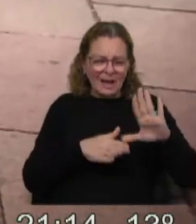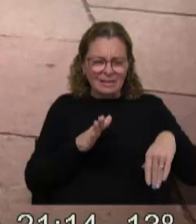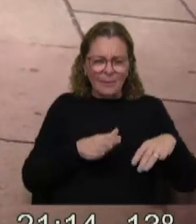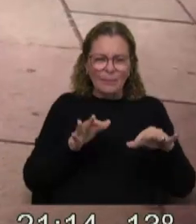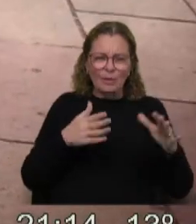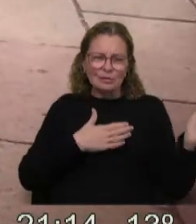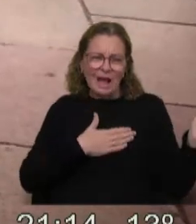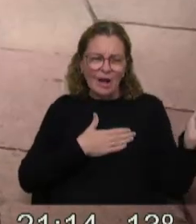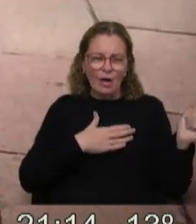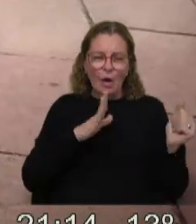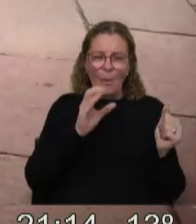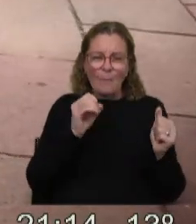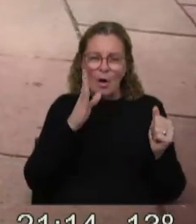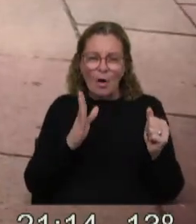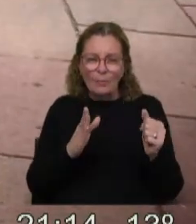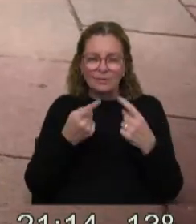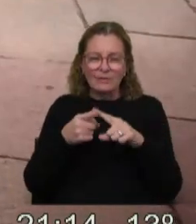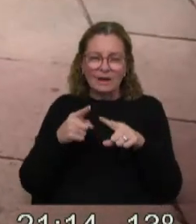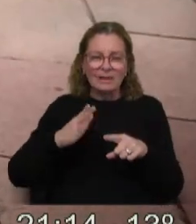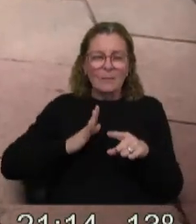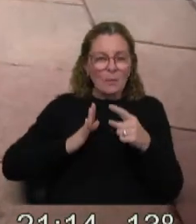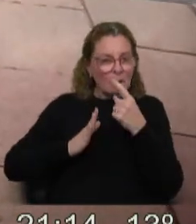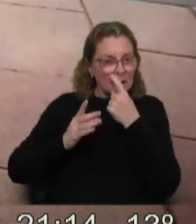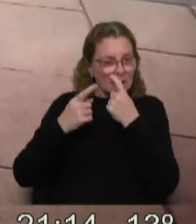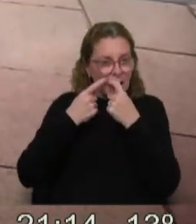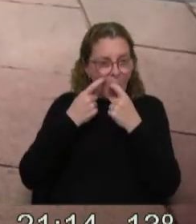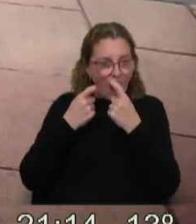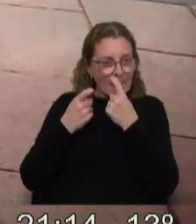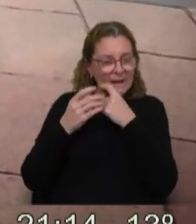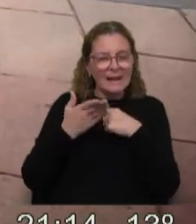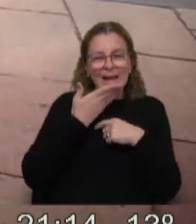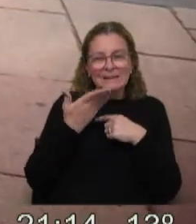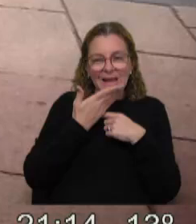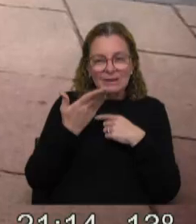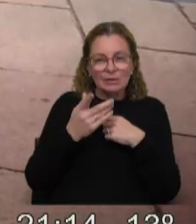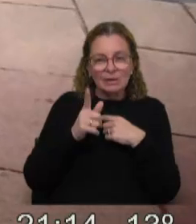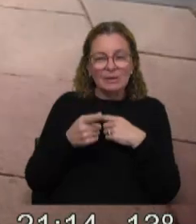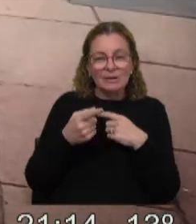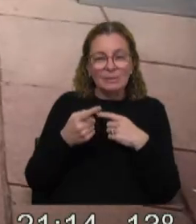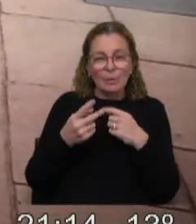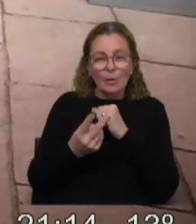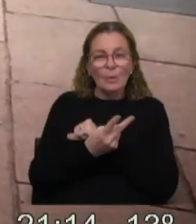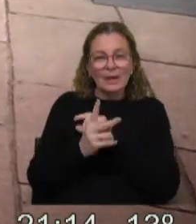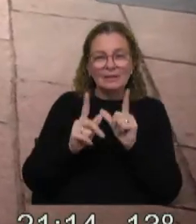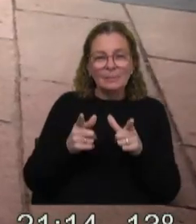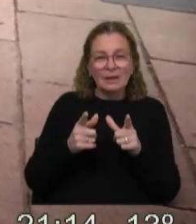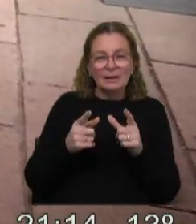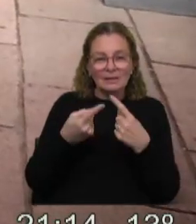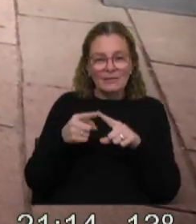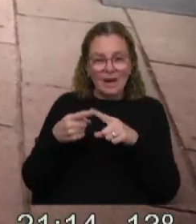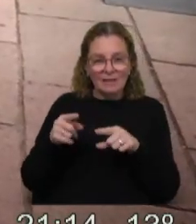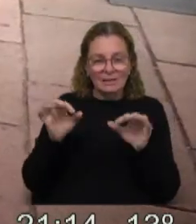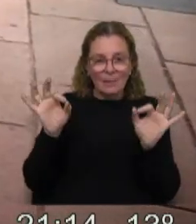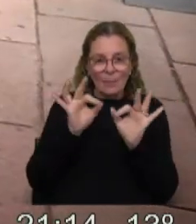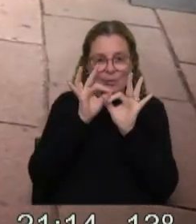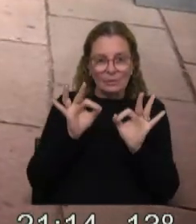tango. Hay compositoras, hay intérpretes mujeres y también masculinas. Entonces, intentamos cuidar también un poco el repertorio